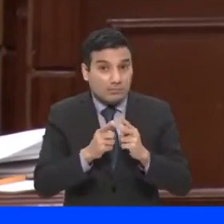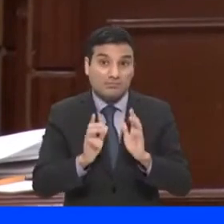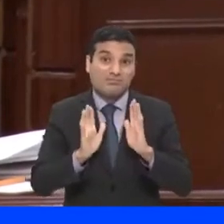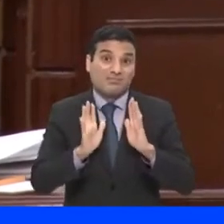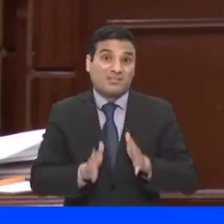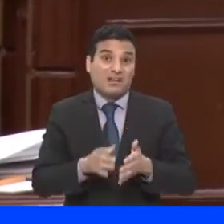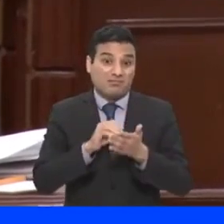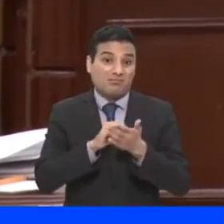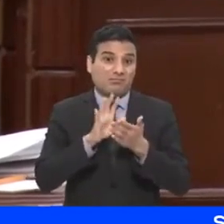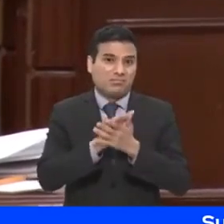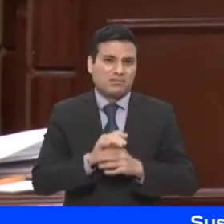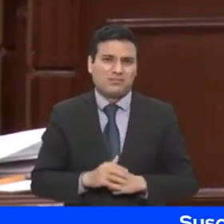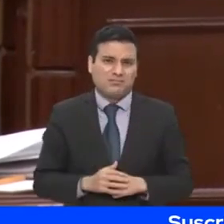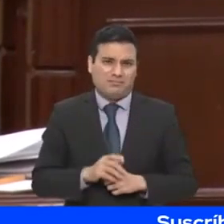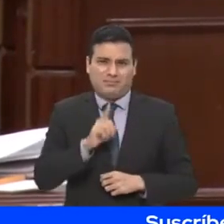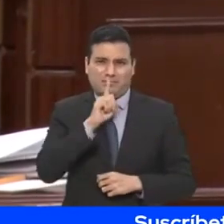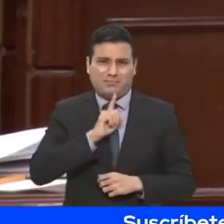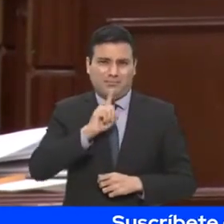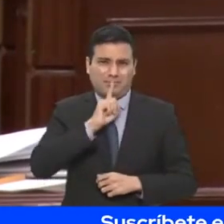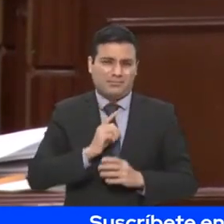vuelto incuantificables.